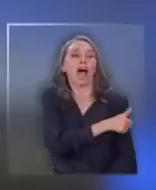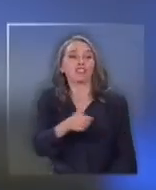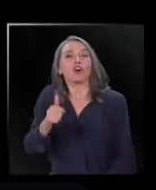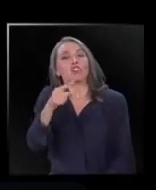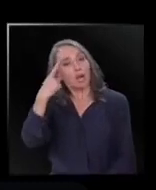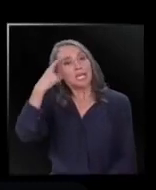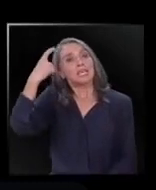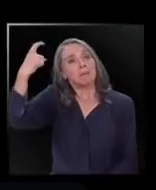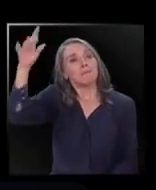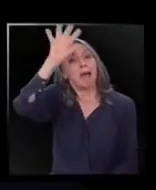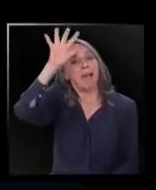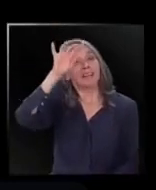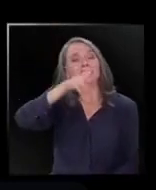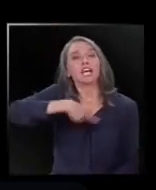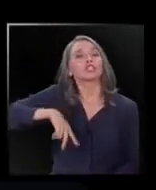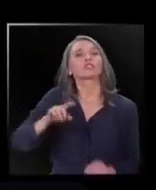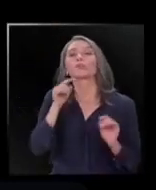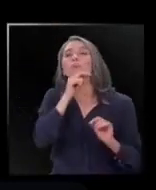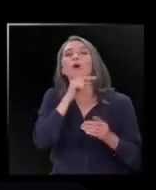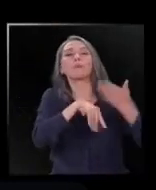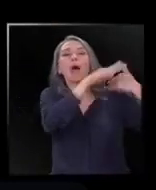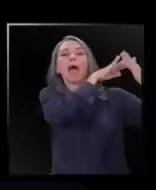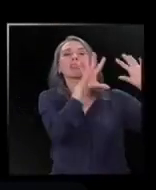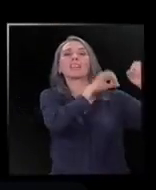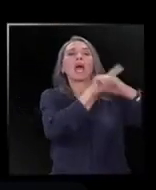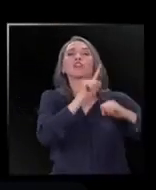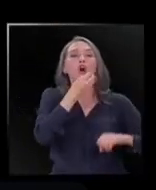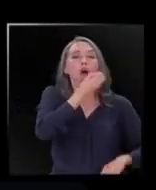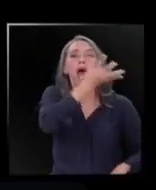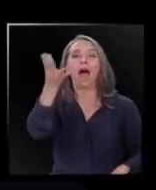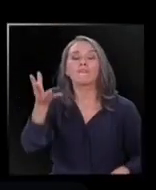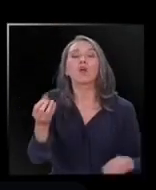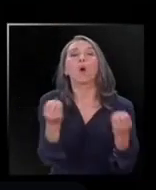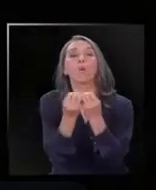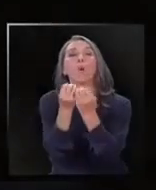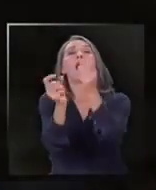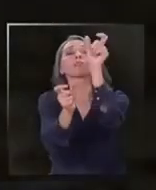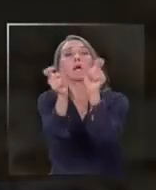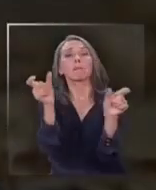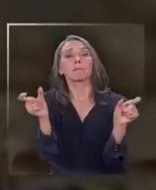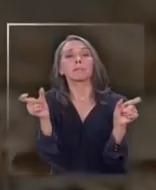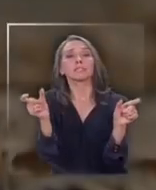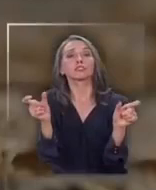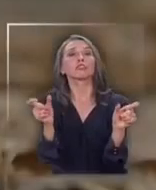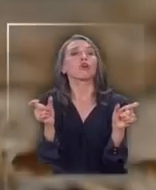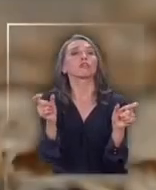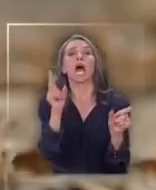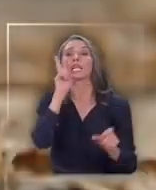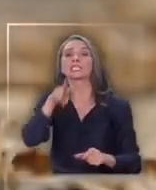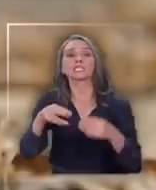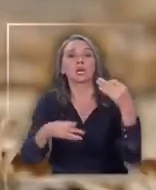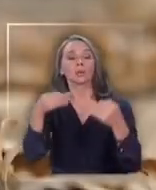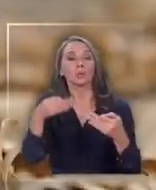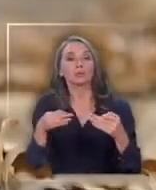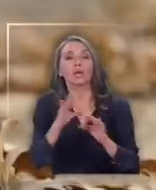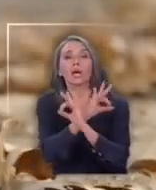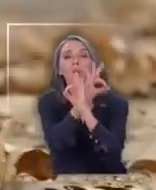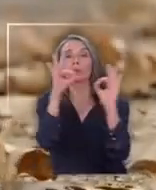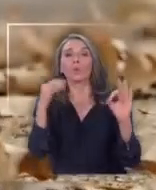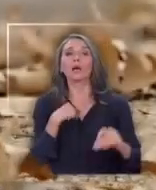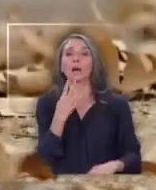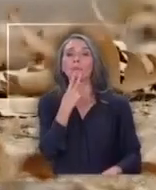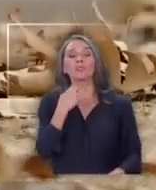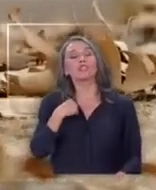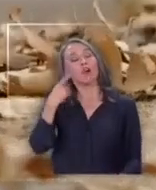Imagínate que nosotros no hubiésemos hablado. La cantidad de gente que se habría quedado sin justicia. Nunca en mi vida